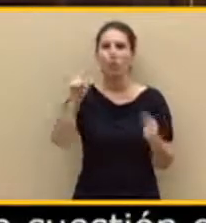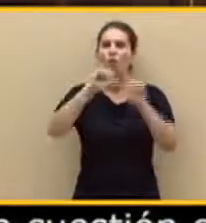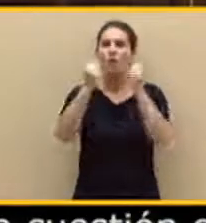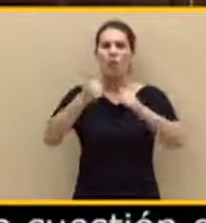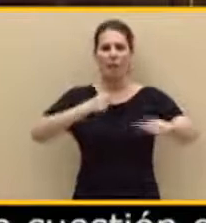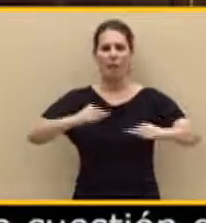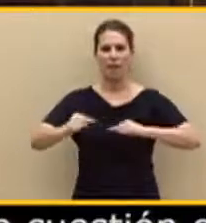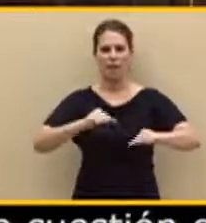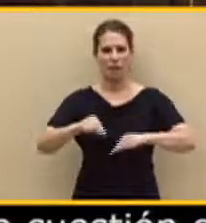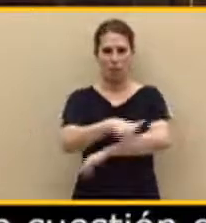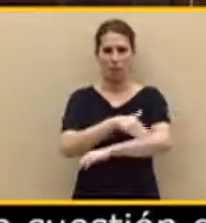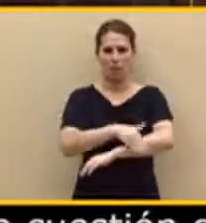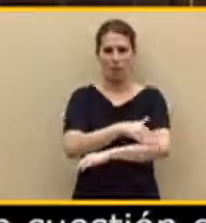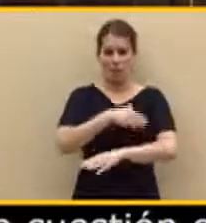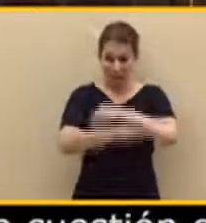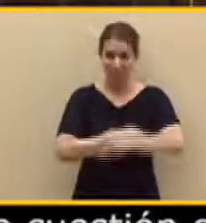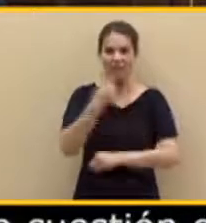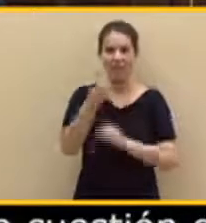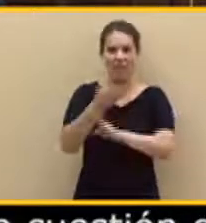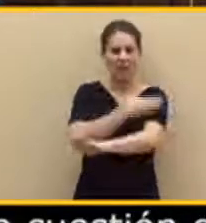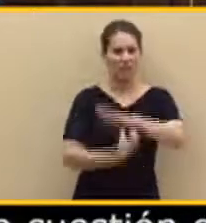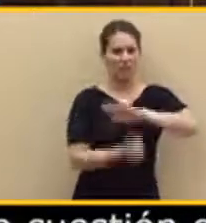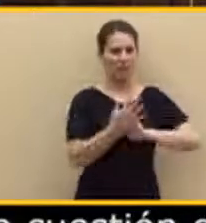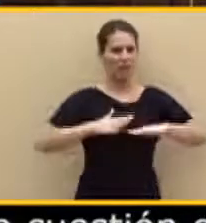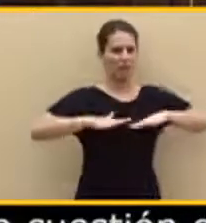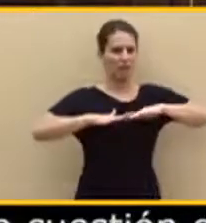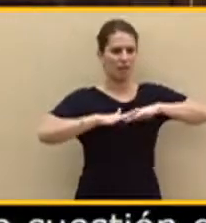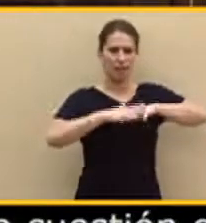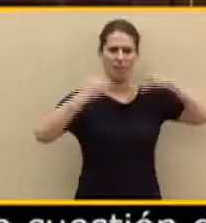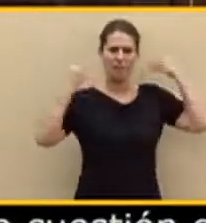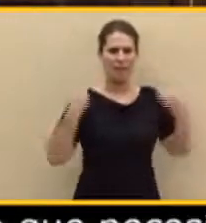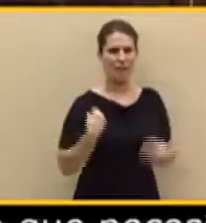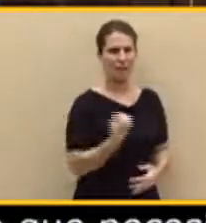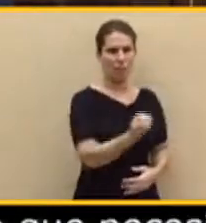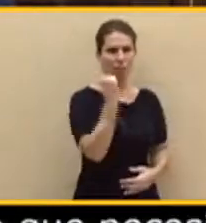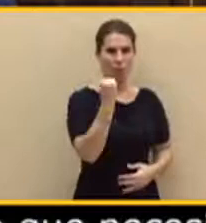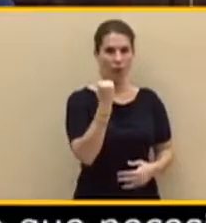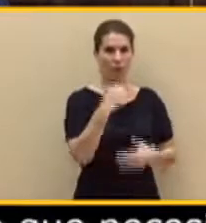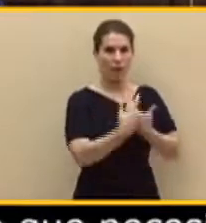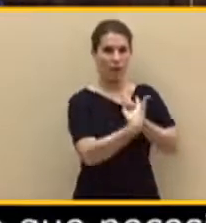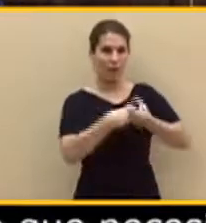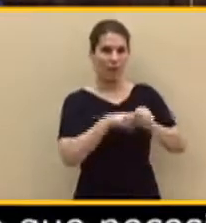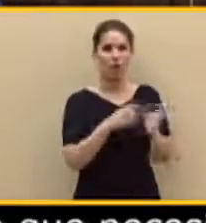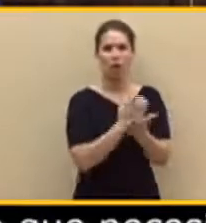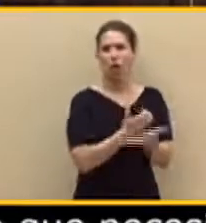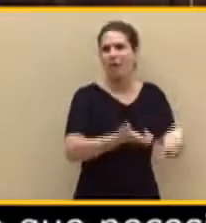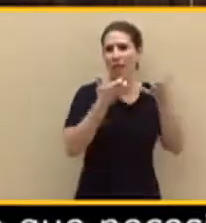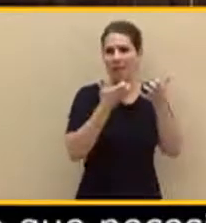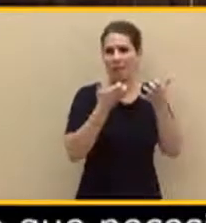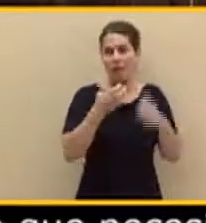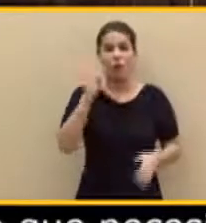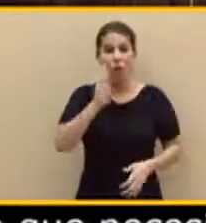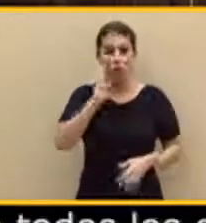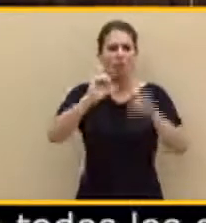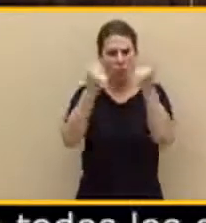de una trama de poder articulada de forma que para que ganen todos los que forman parte de ella. Y la corrupción es una forma de gobierno cuya